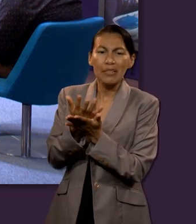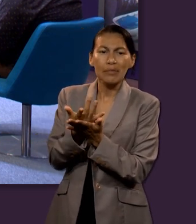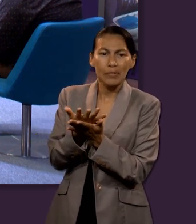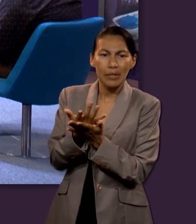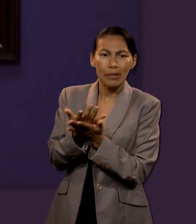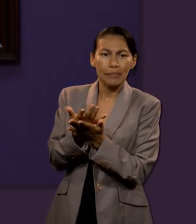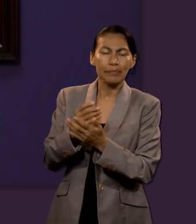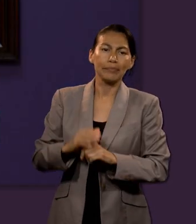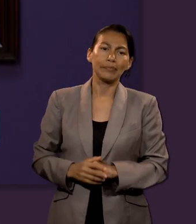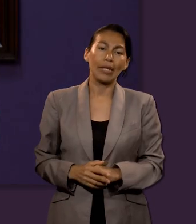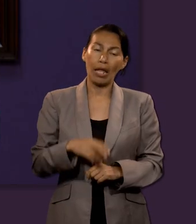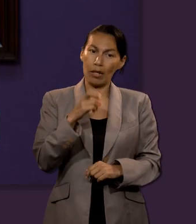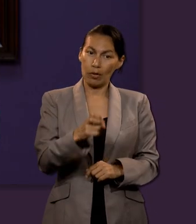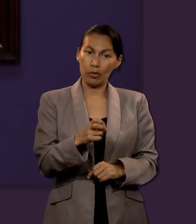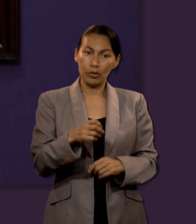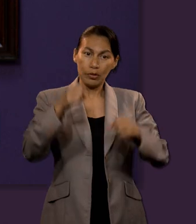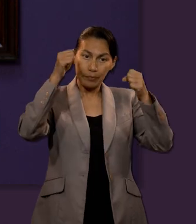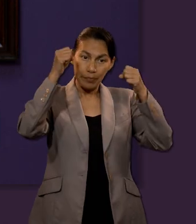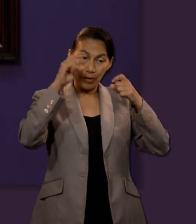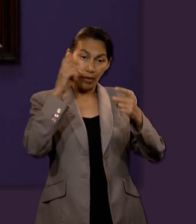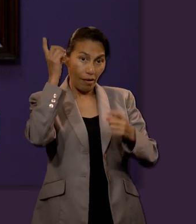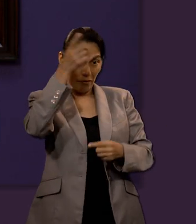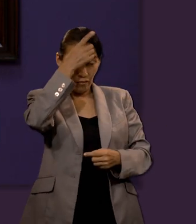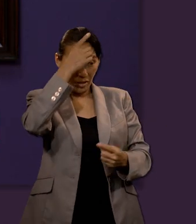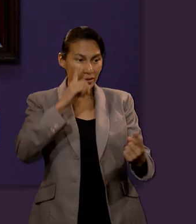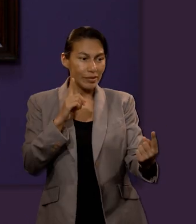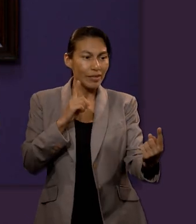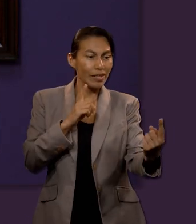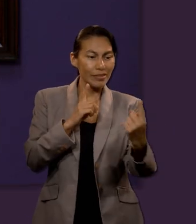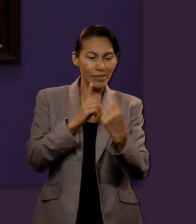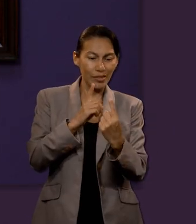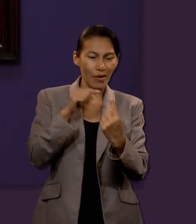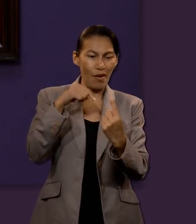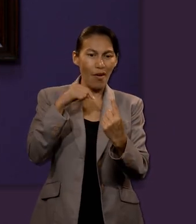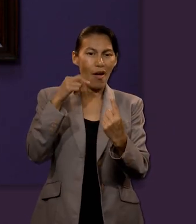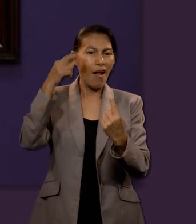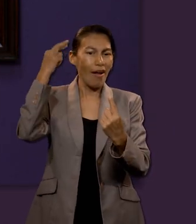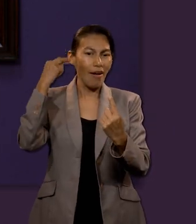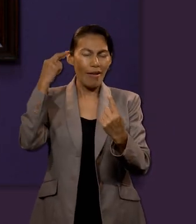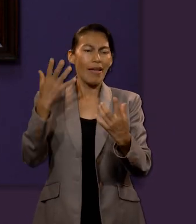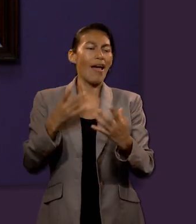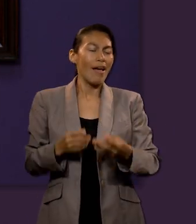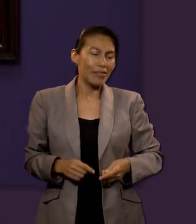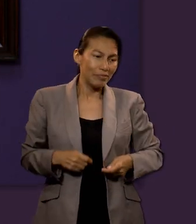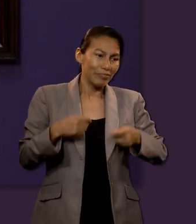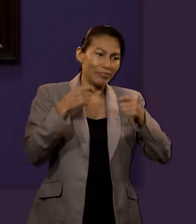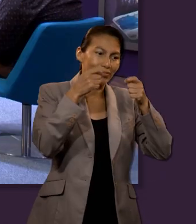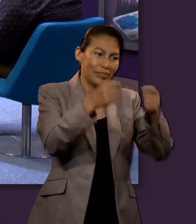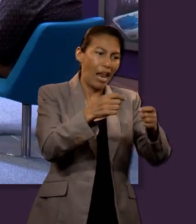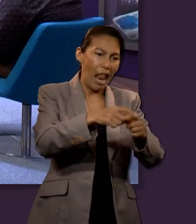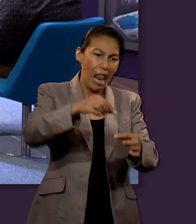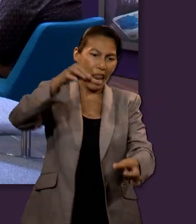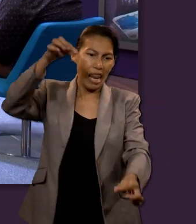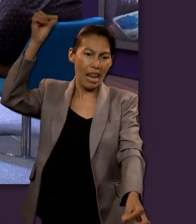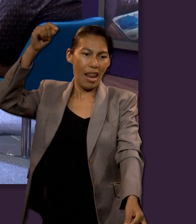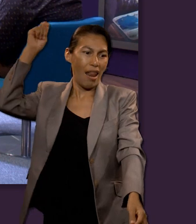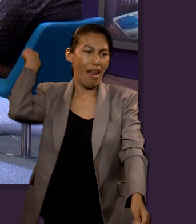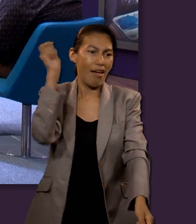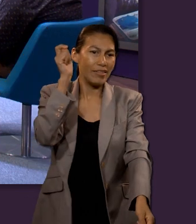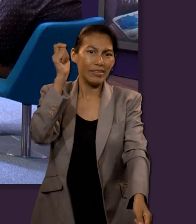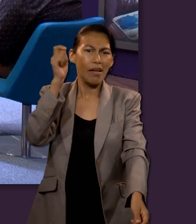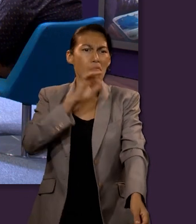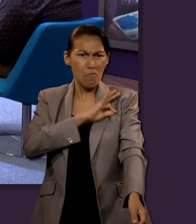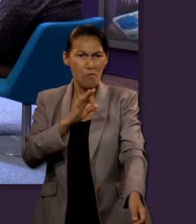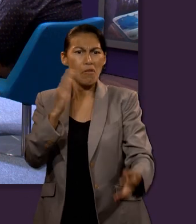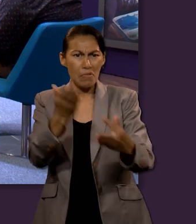usted a uno de sus criados a recoger la davis tomó la lanza de saúl y estuvo a punto de matarlo pero no lo hizo y después